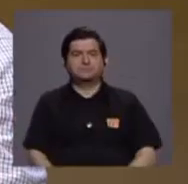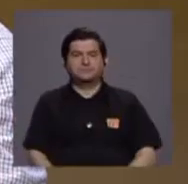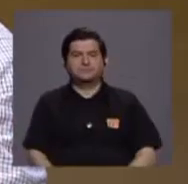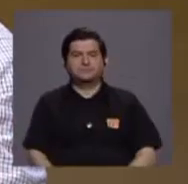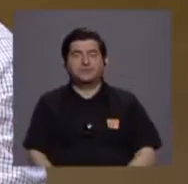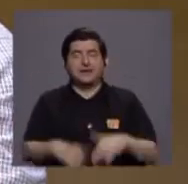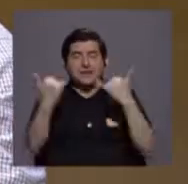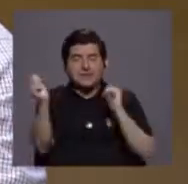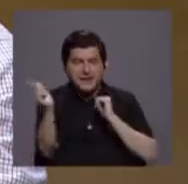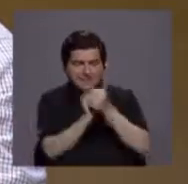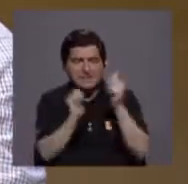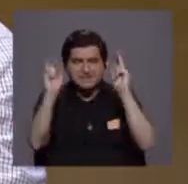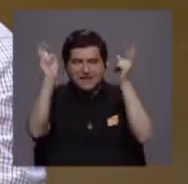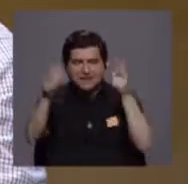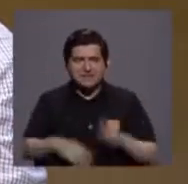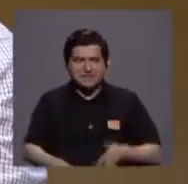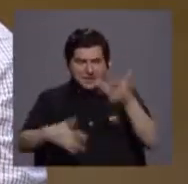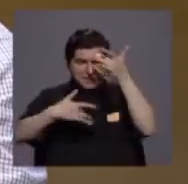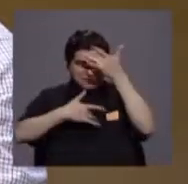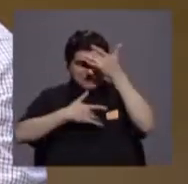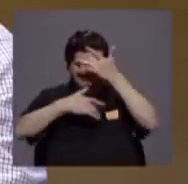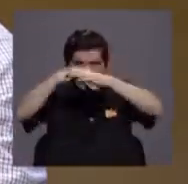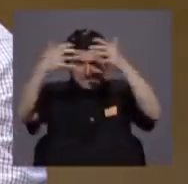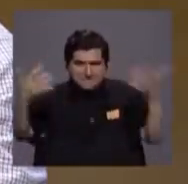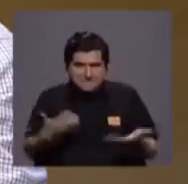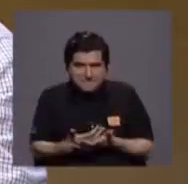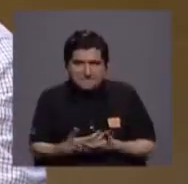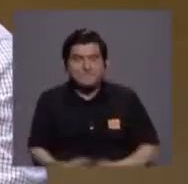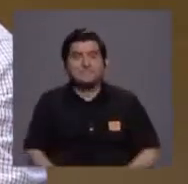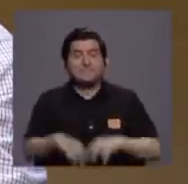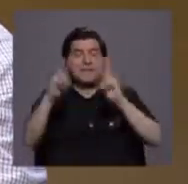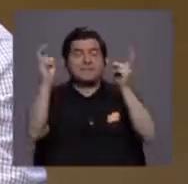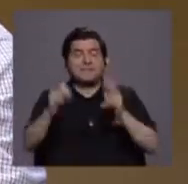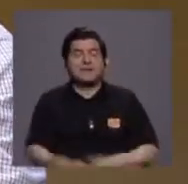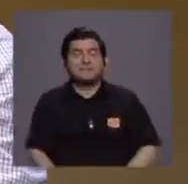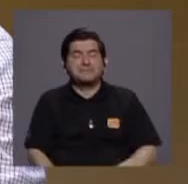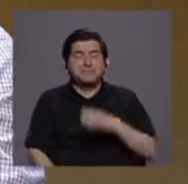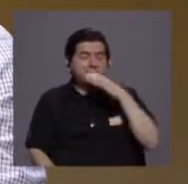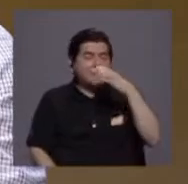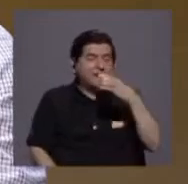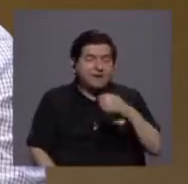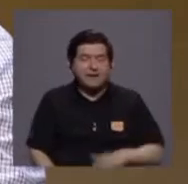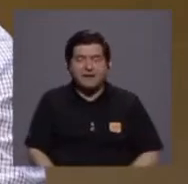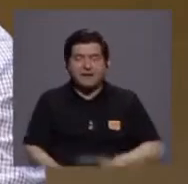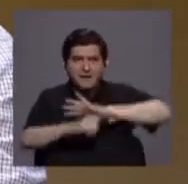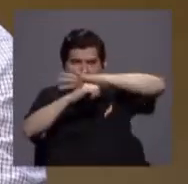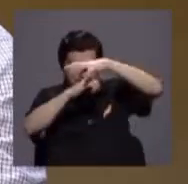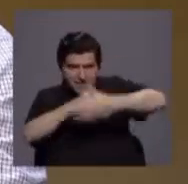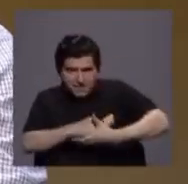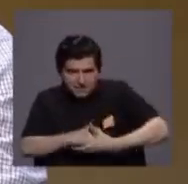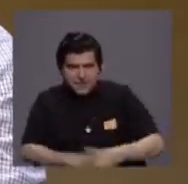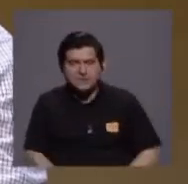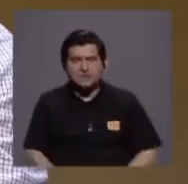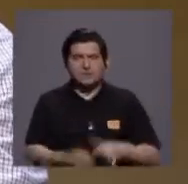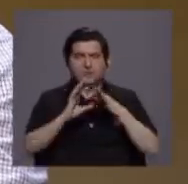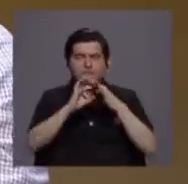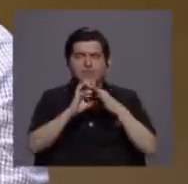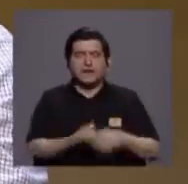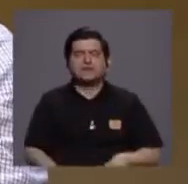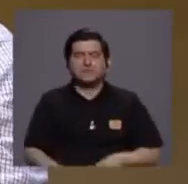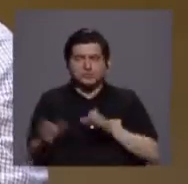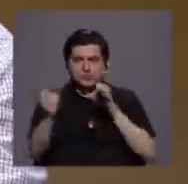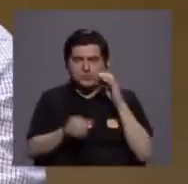vez superado el tema de la pandemia, creo que el tema del calentamiento global, el ambiental, las relaciones comerciales